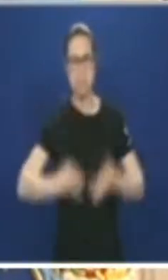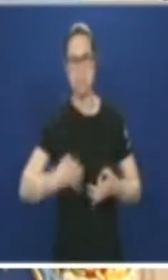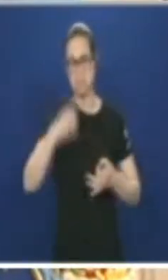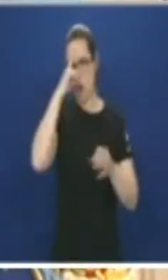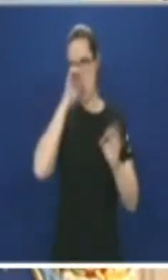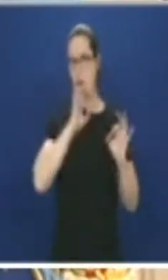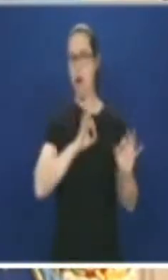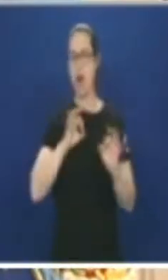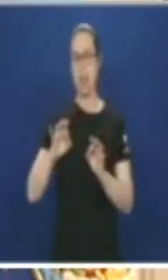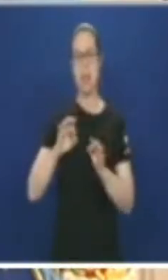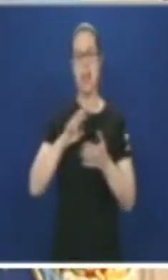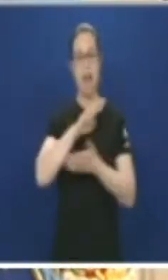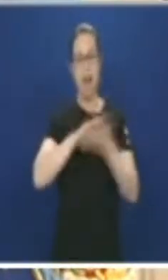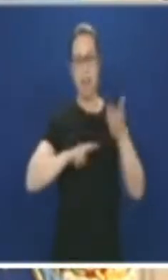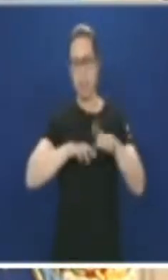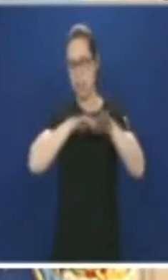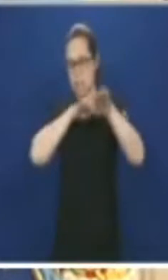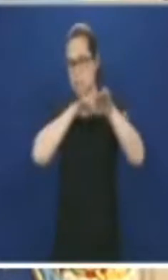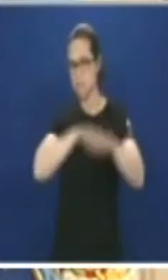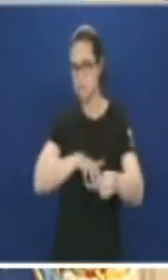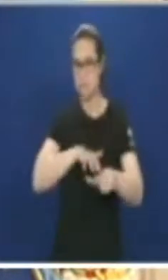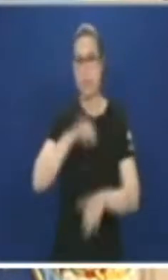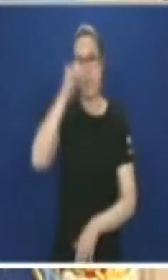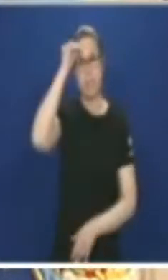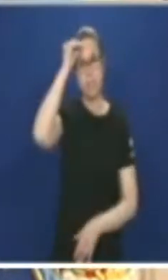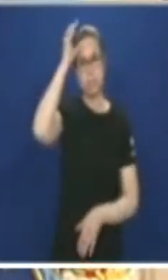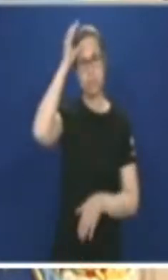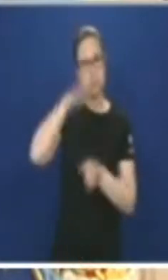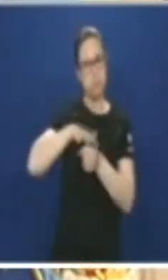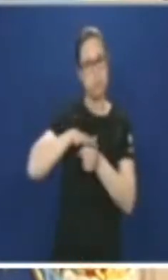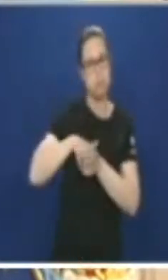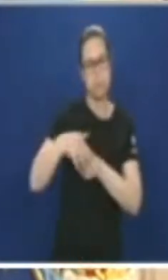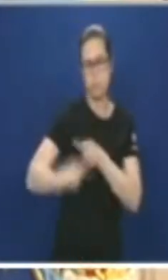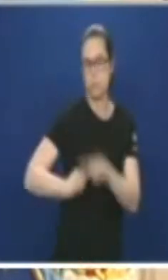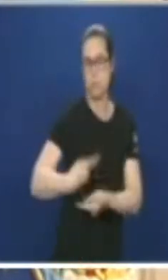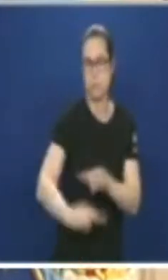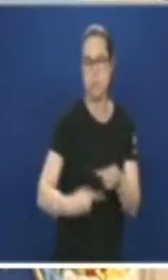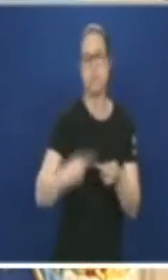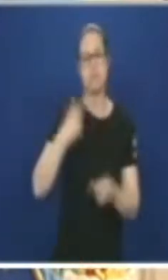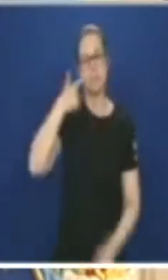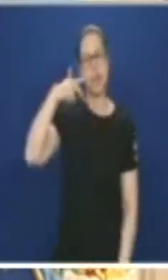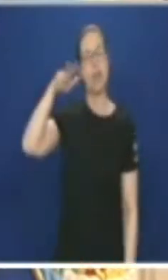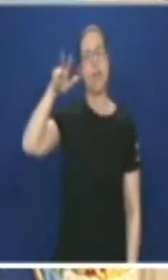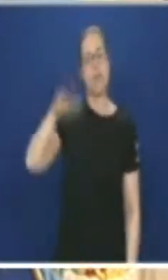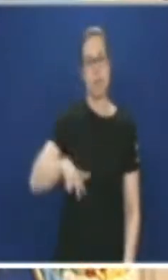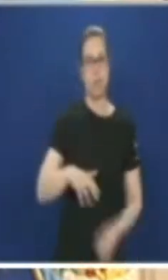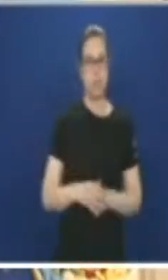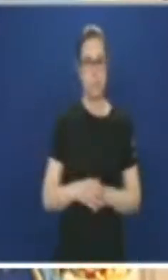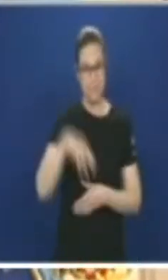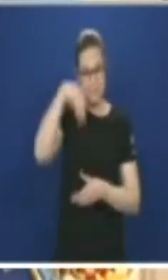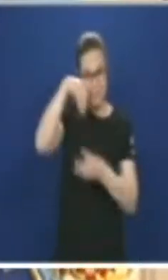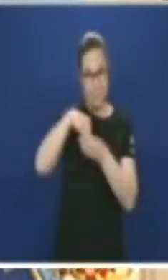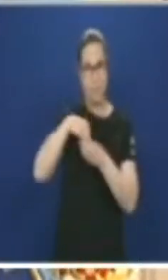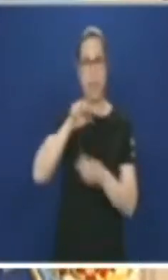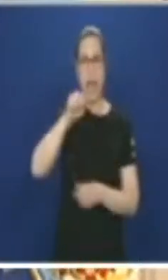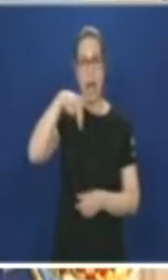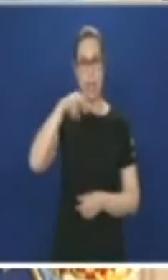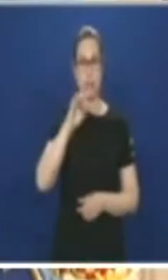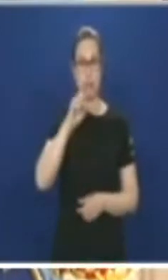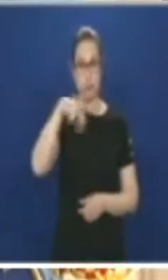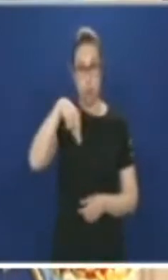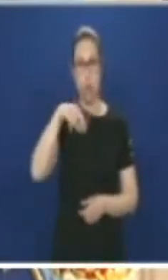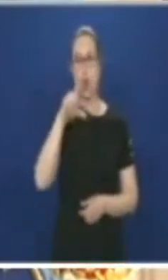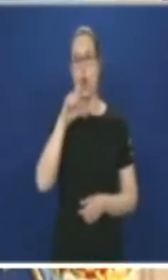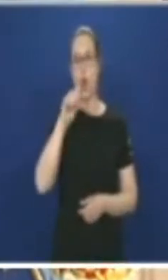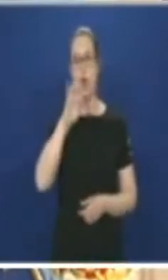fidelidade a Galicia e o legado intelectual dos fundadores de Nós, como Antón Losada Diéguez, Vicente